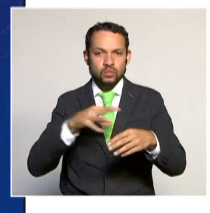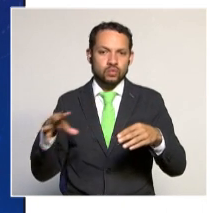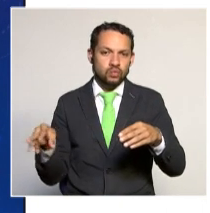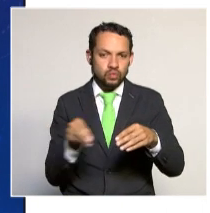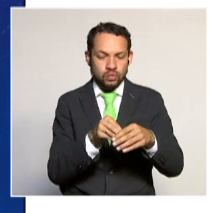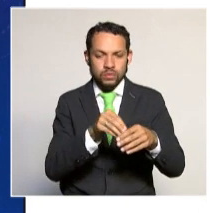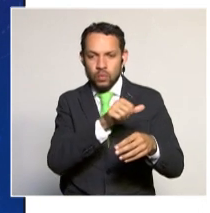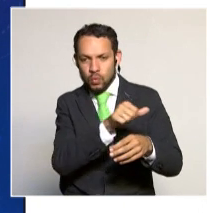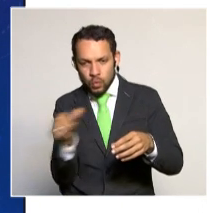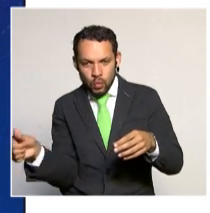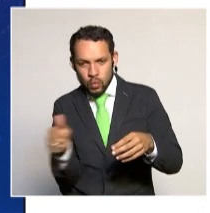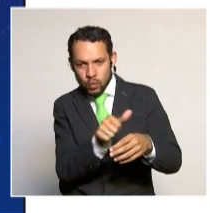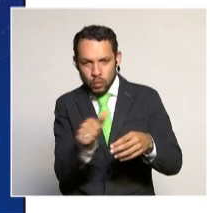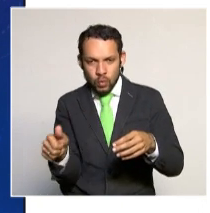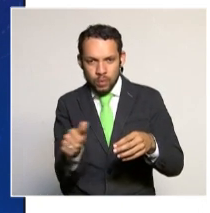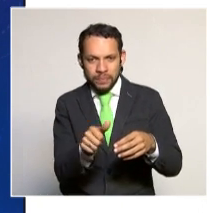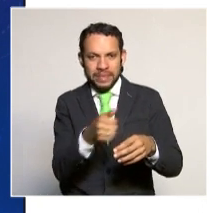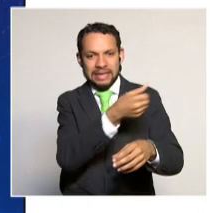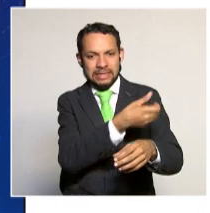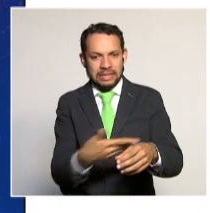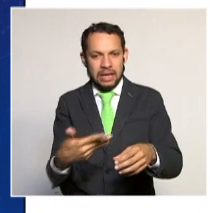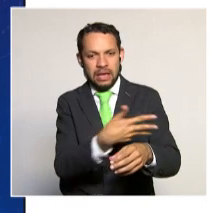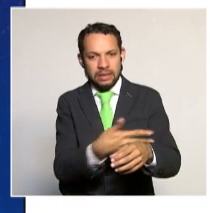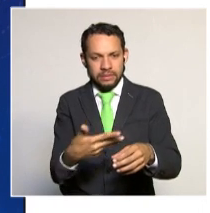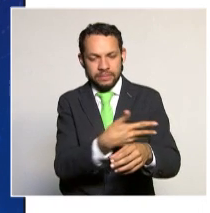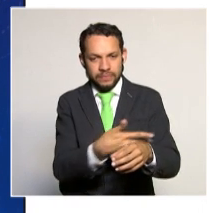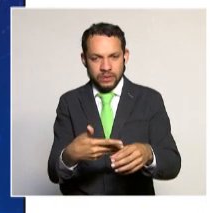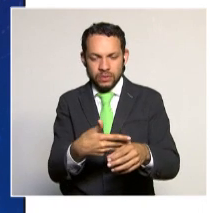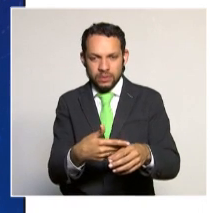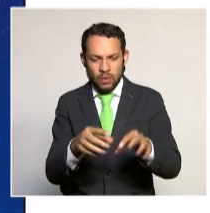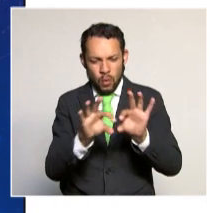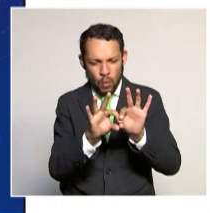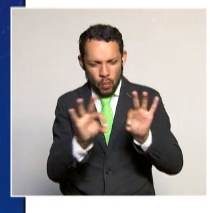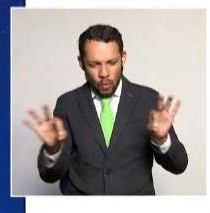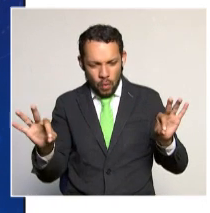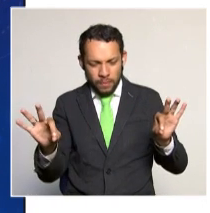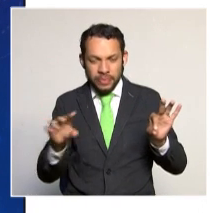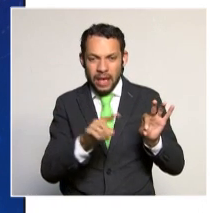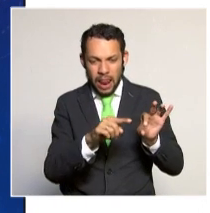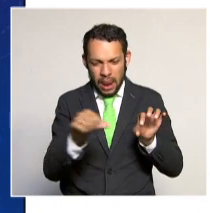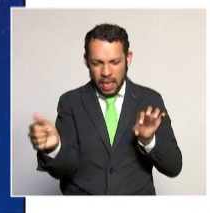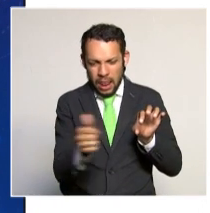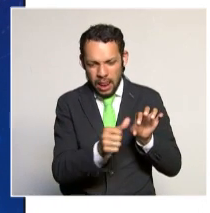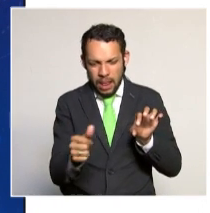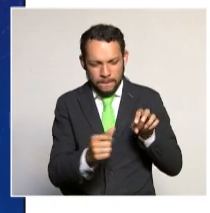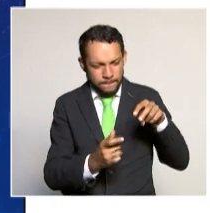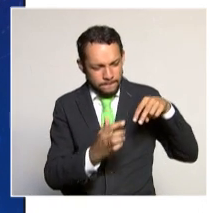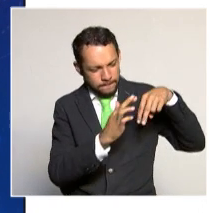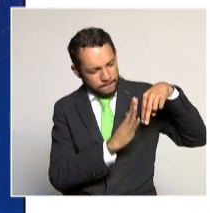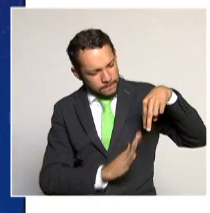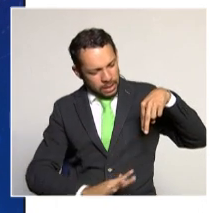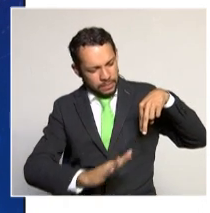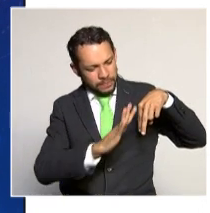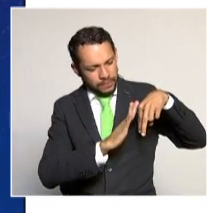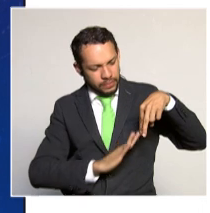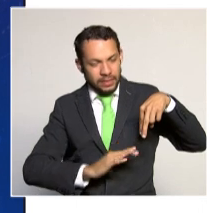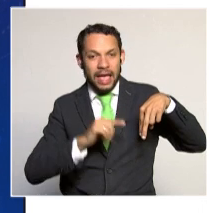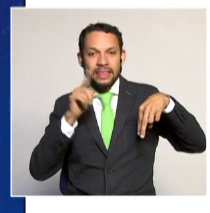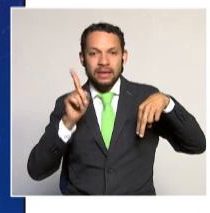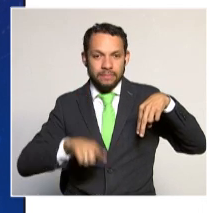a pasar de aquí, van a pasar del vaso sanguíneo y van a llegar aquí a las